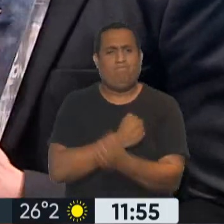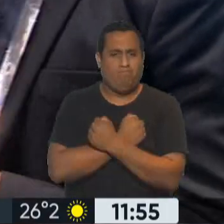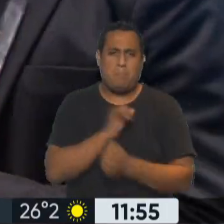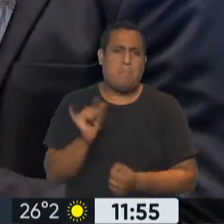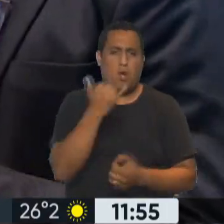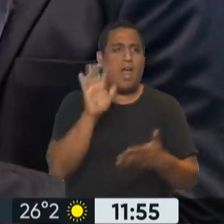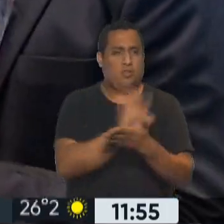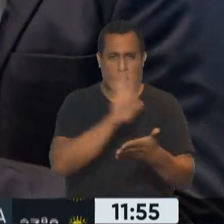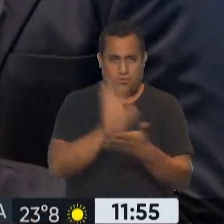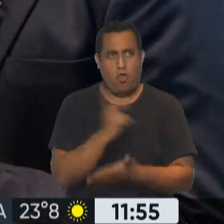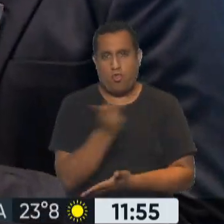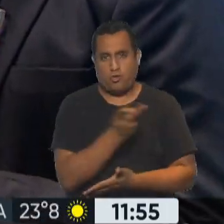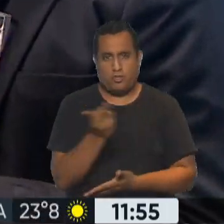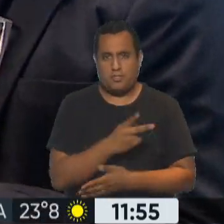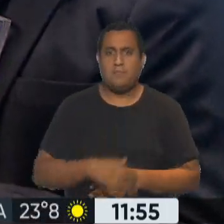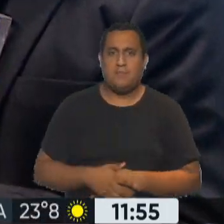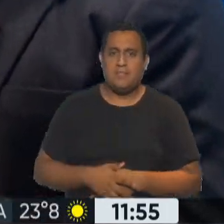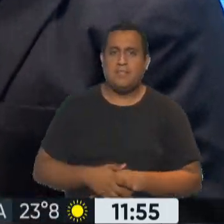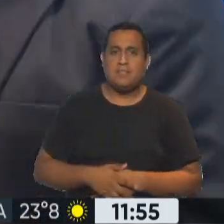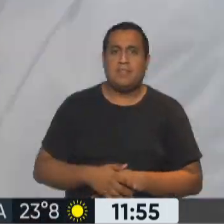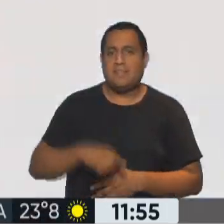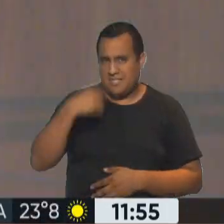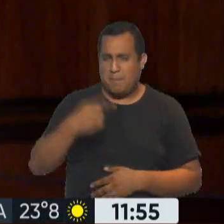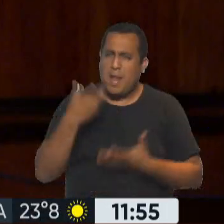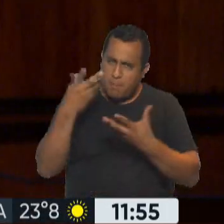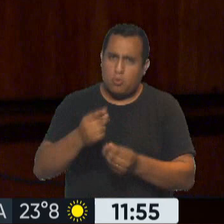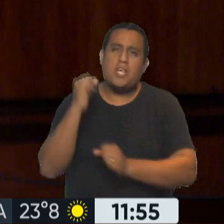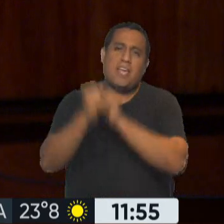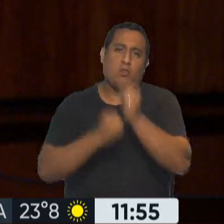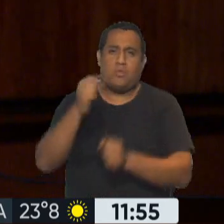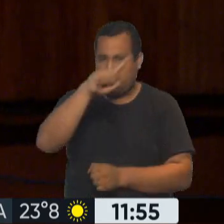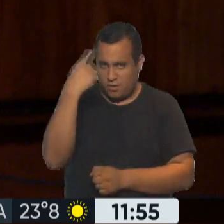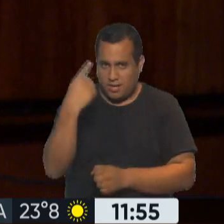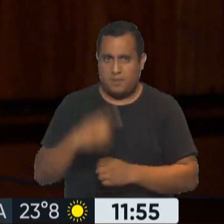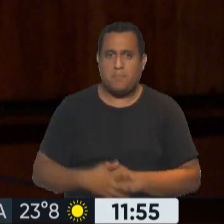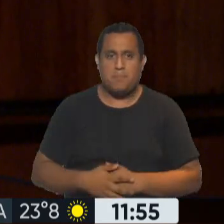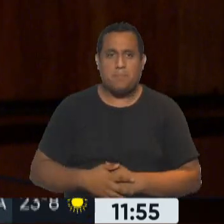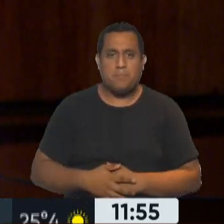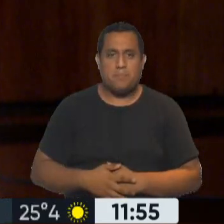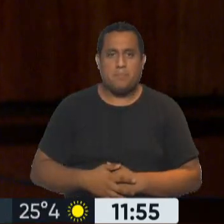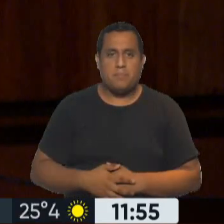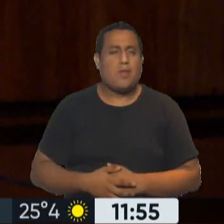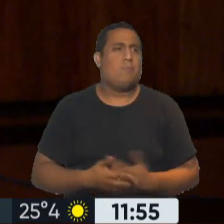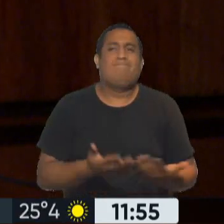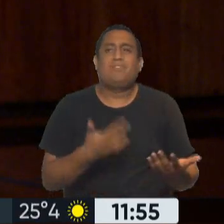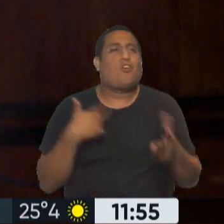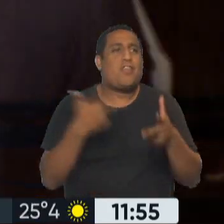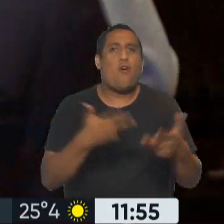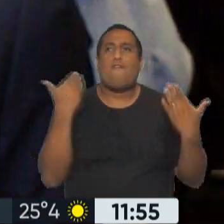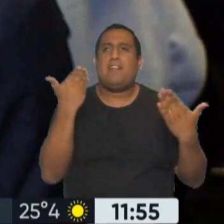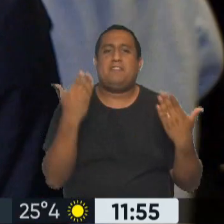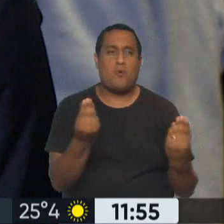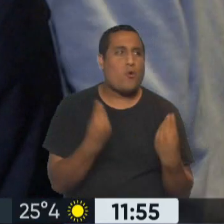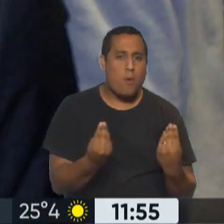actrices. Actrices y actrices. Siempre acompañando a la industria nacional. Señor, ¿cómo decirle felicitaciones? Bueno,